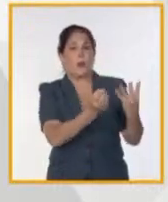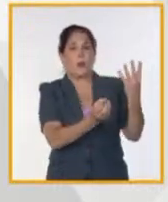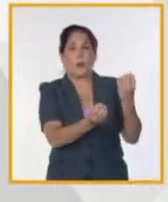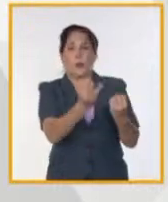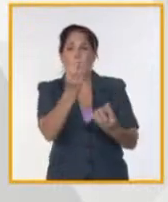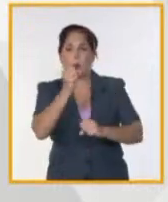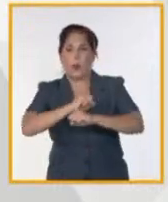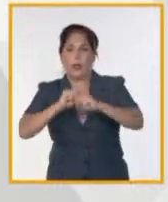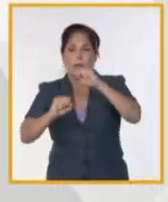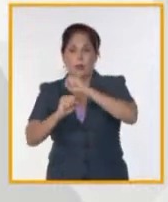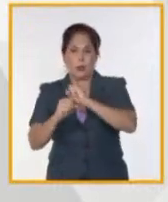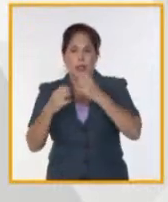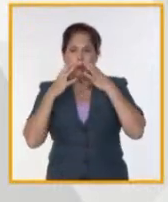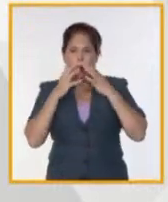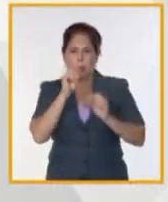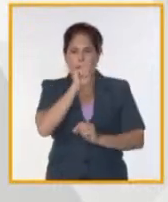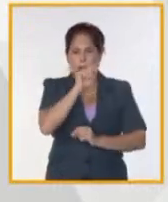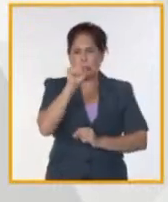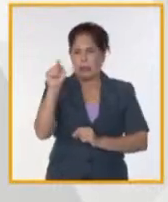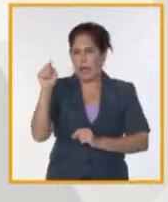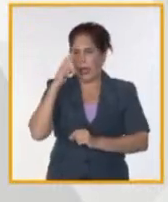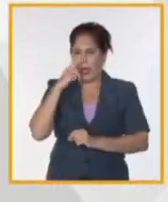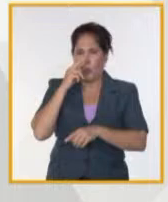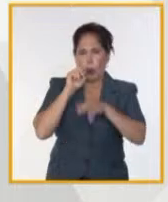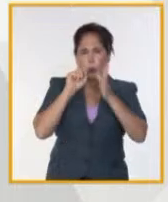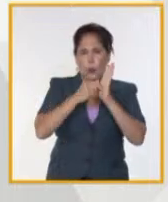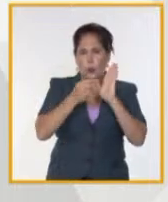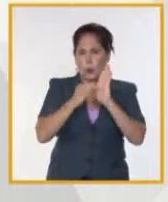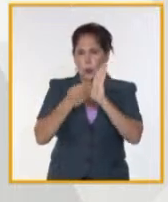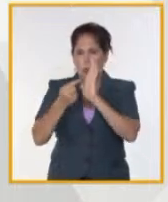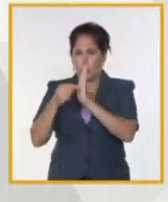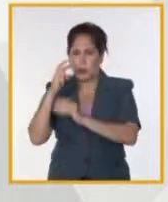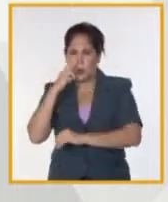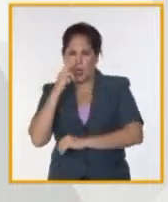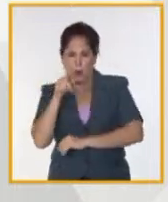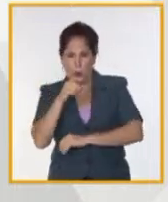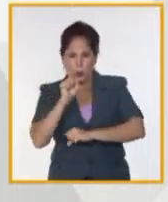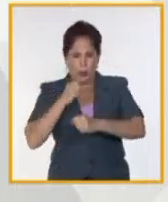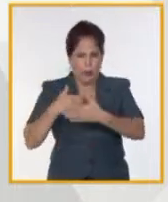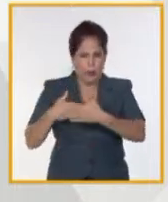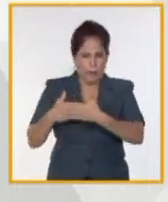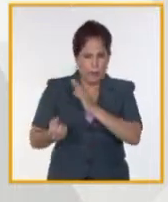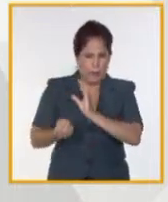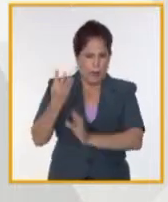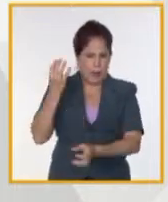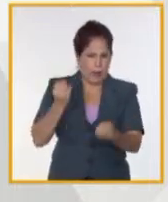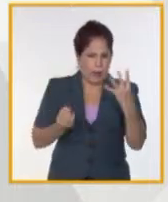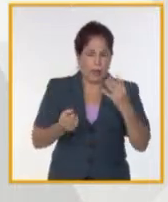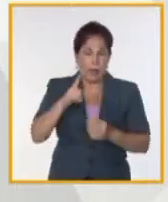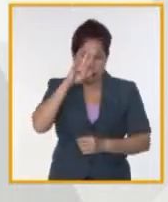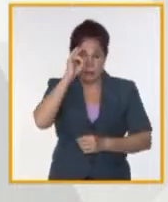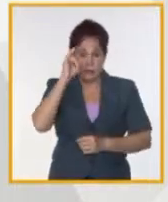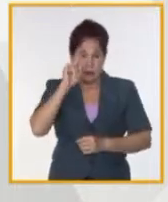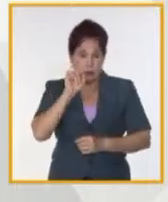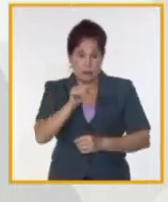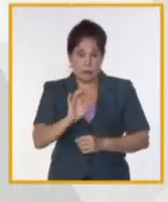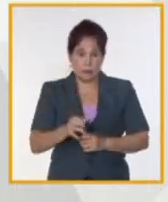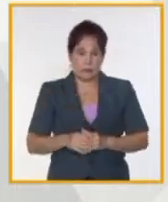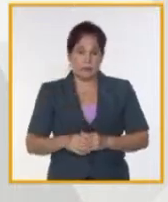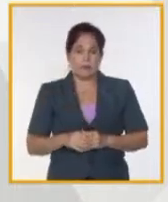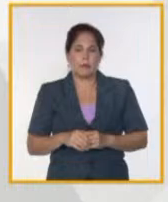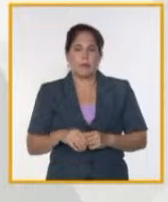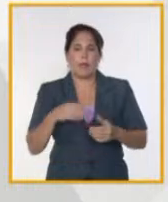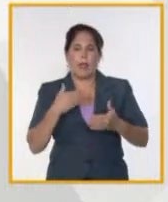infraestructuras necesarias. Todos esos punticos que están ahí negros son parte de esa infraestructura que se ha ido creando. Sí, correcto. Allí es donde están nuestras